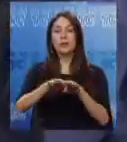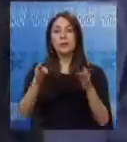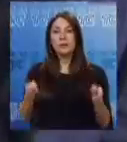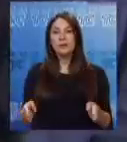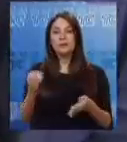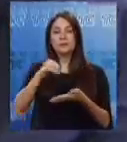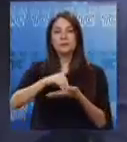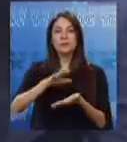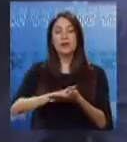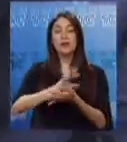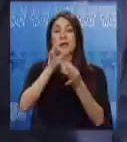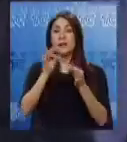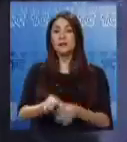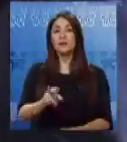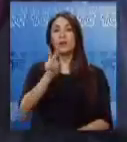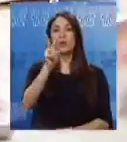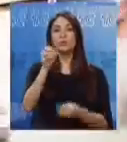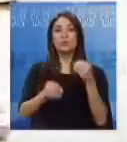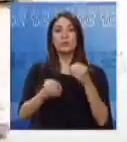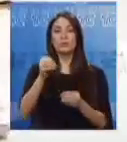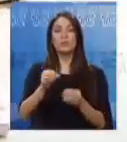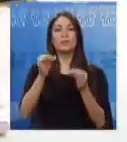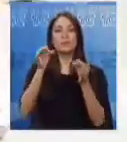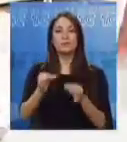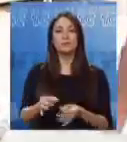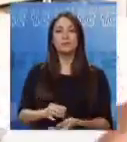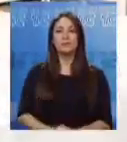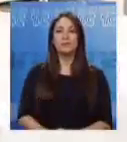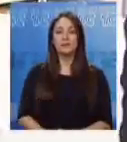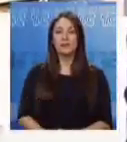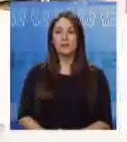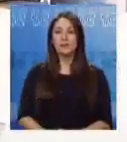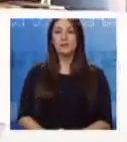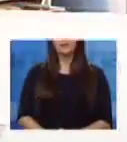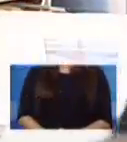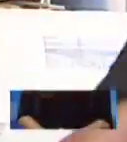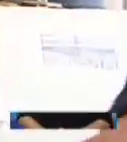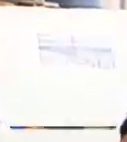hasta el 2 de octubre según el calendario electoral. Karen Haro, TC Televisión.